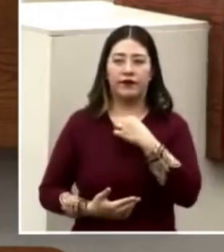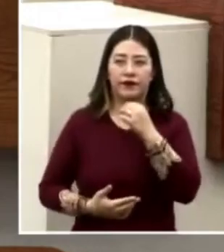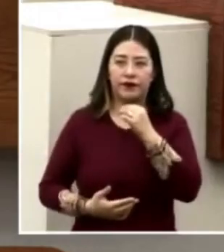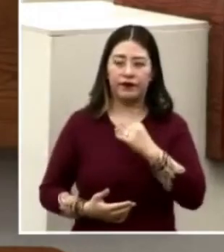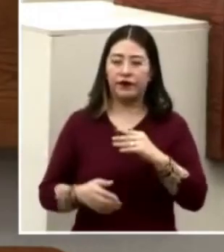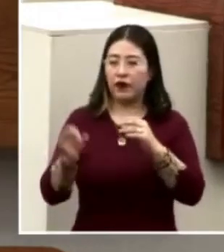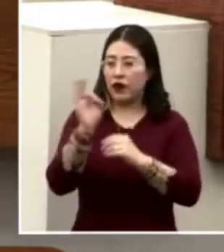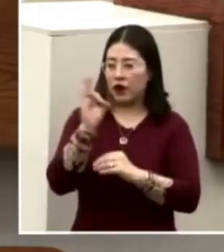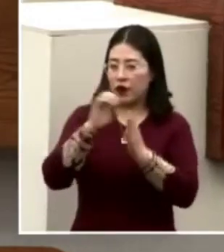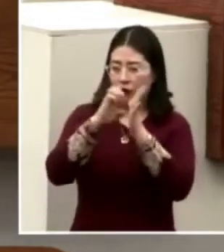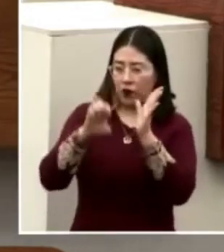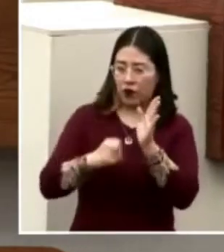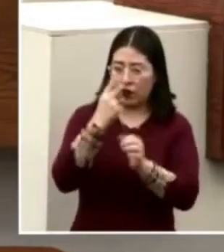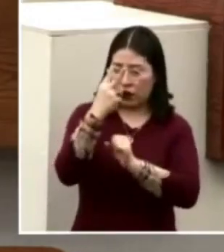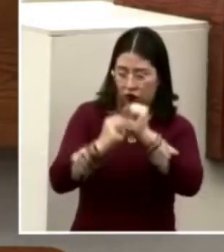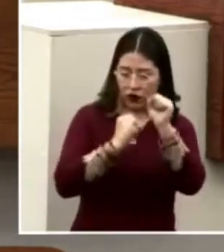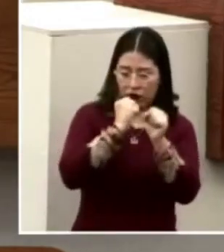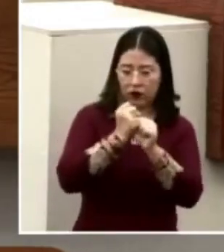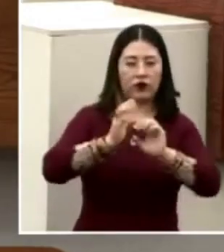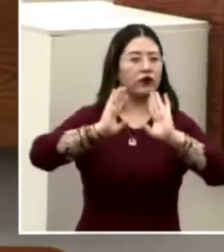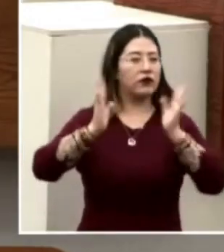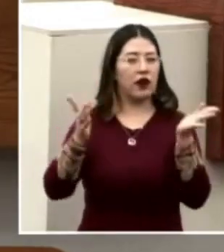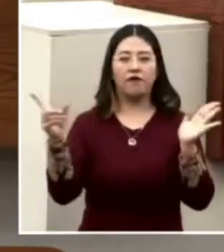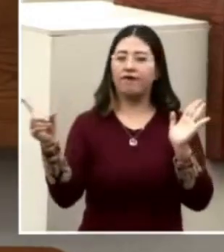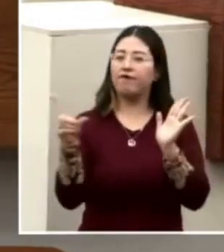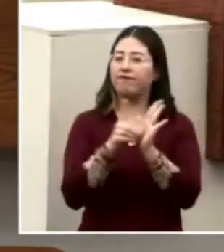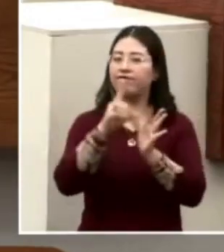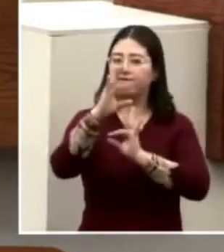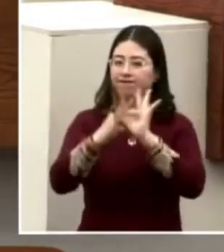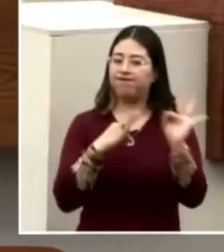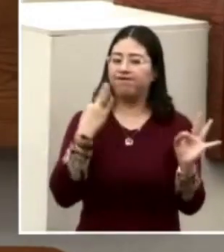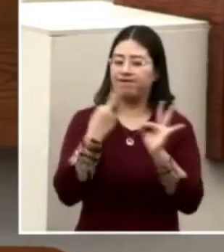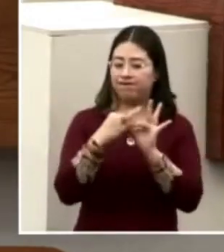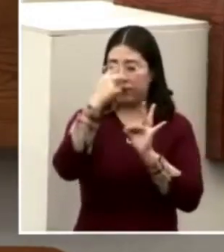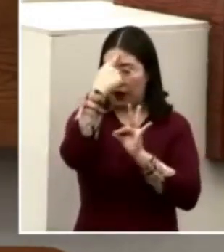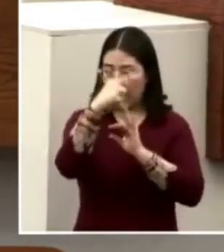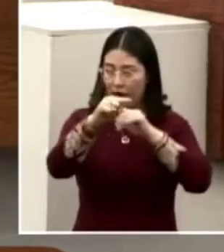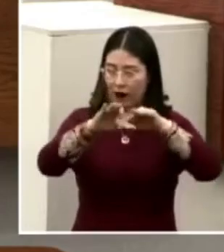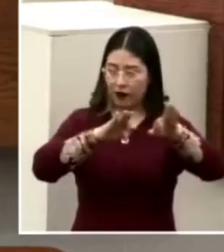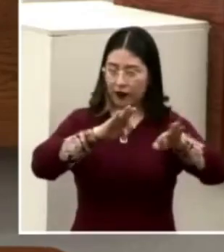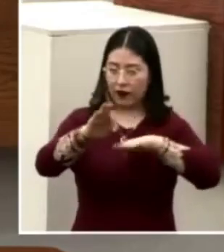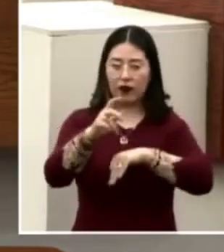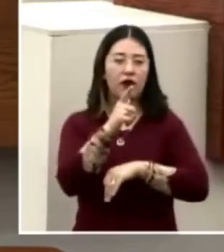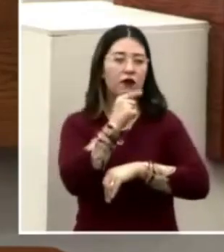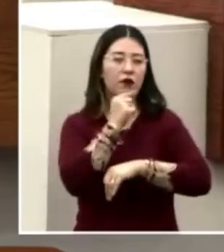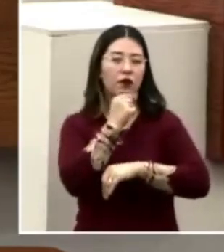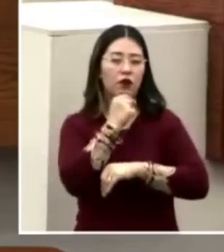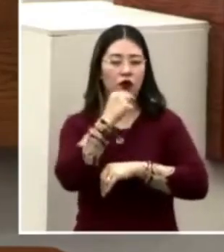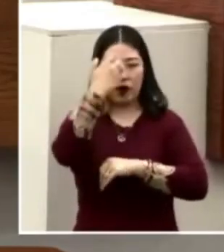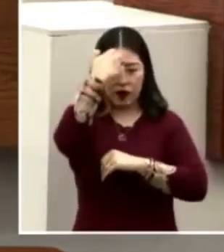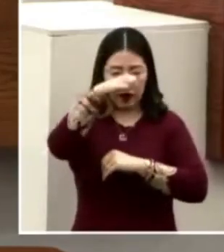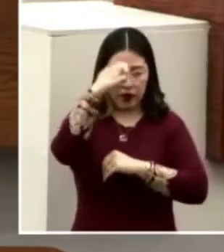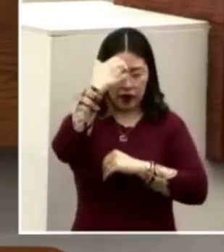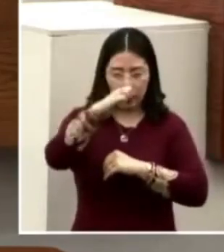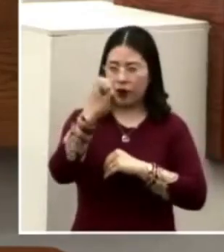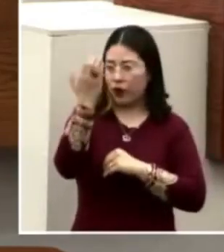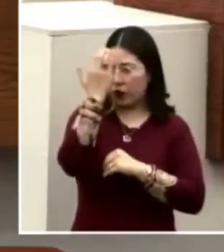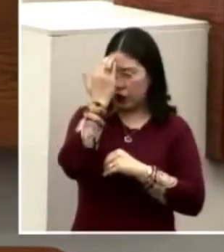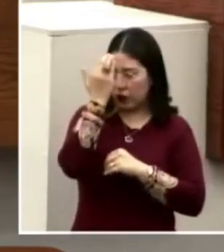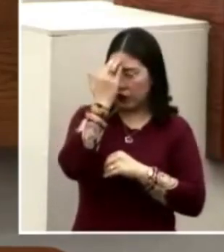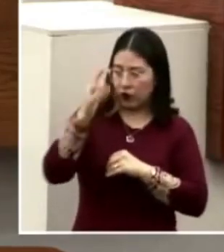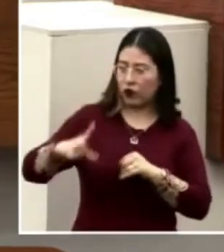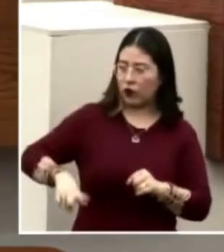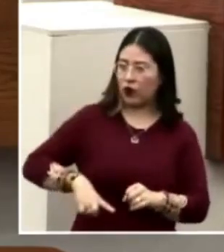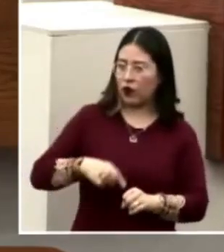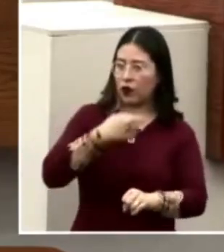término como de 2 años ya puedan estar plenamente incorporados, en la experiencia del gobernador me decía,